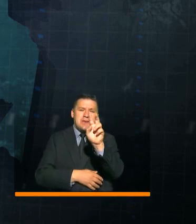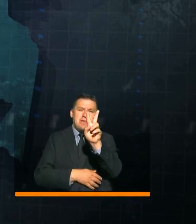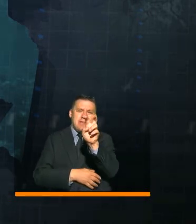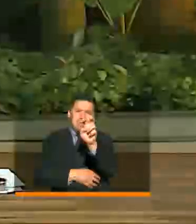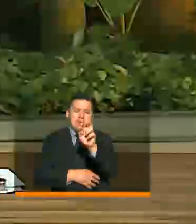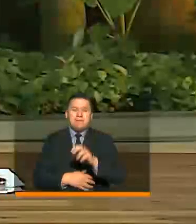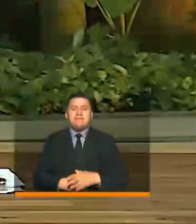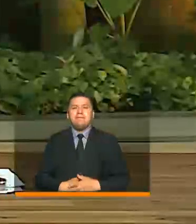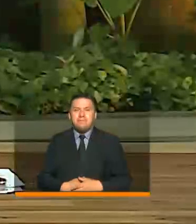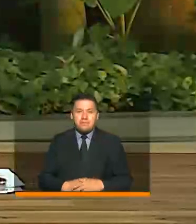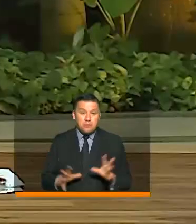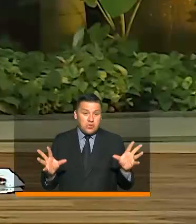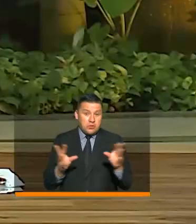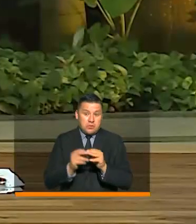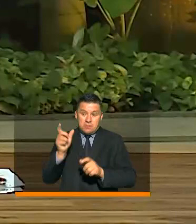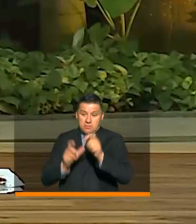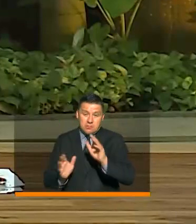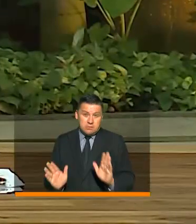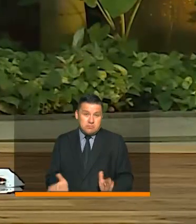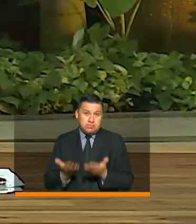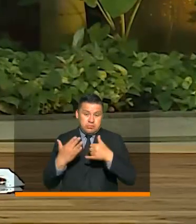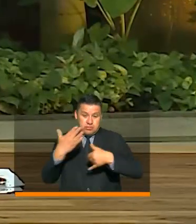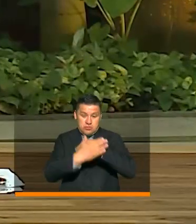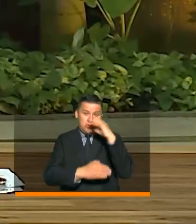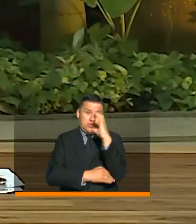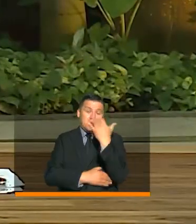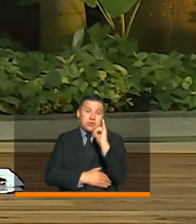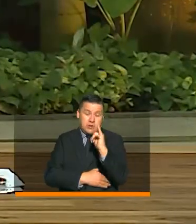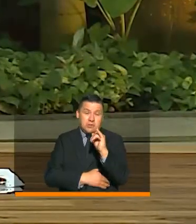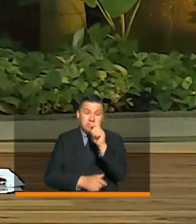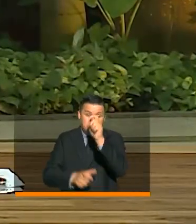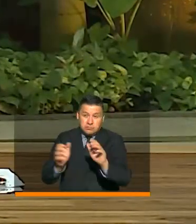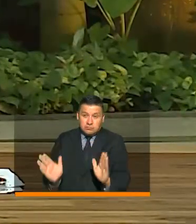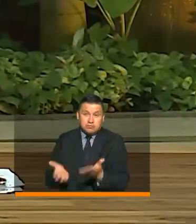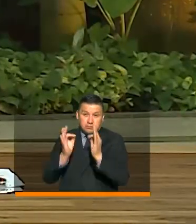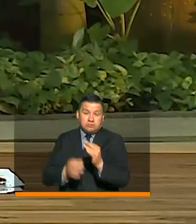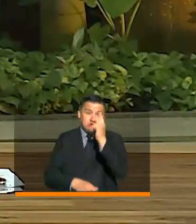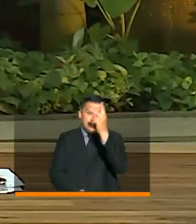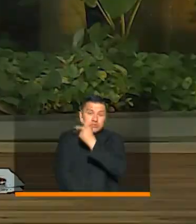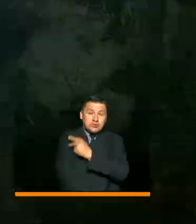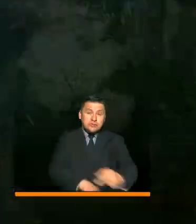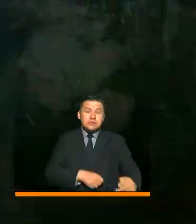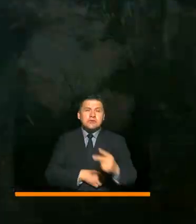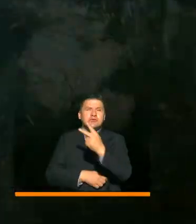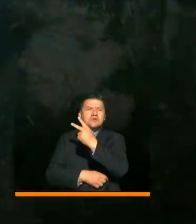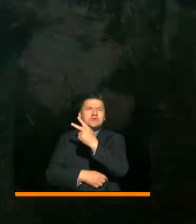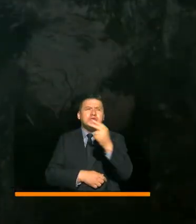2.406.377. El total de recuperados en nuestro país llega a